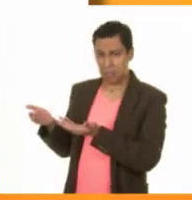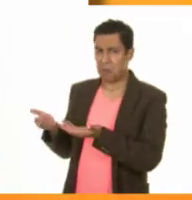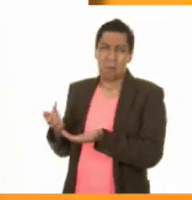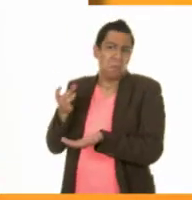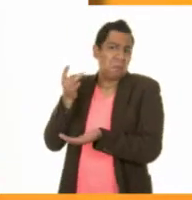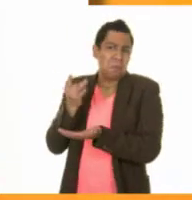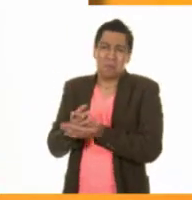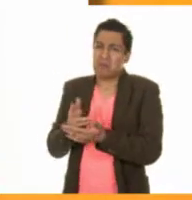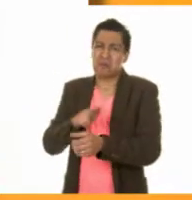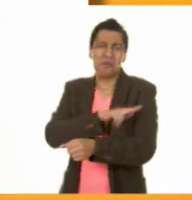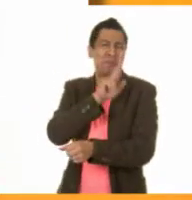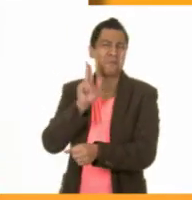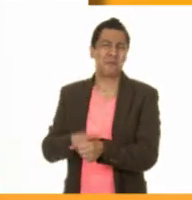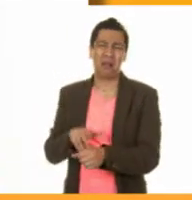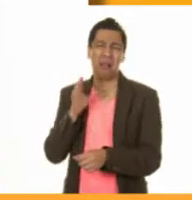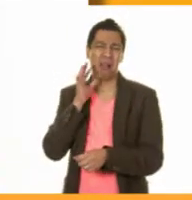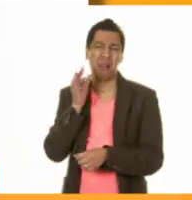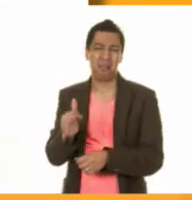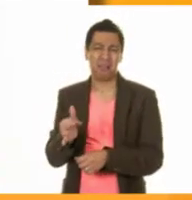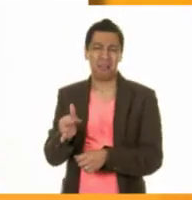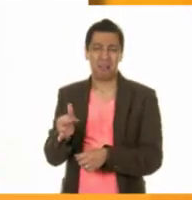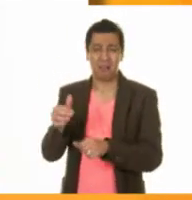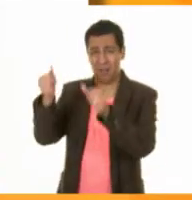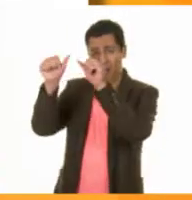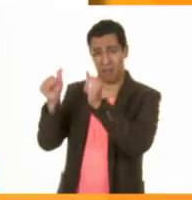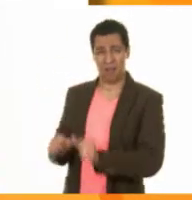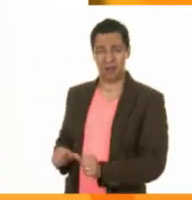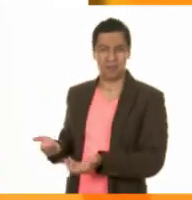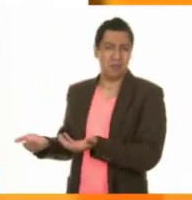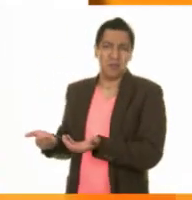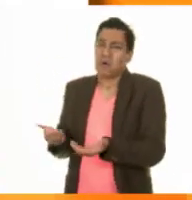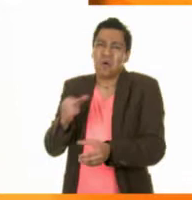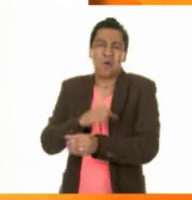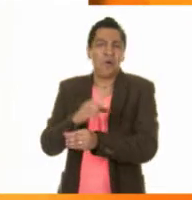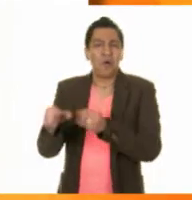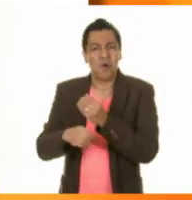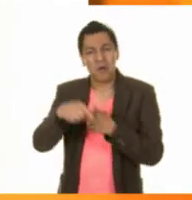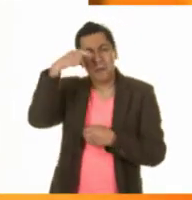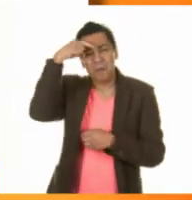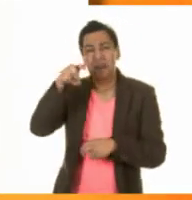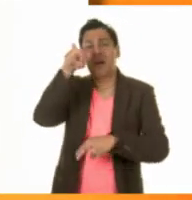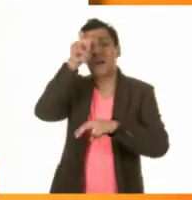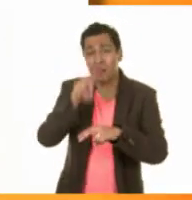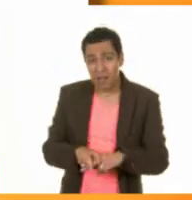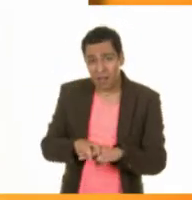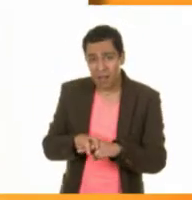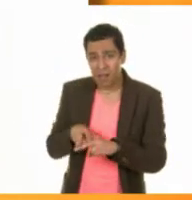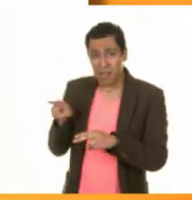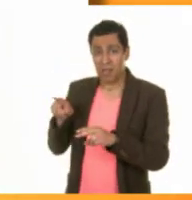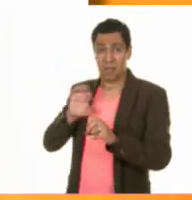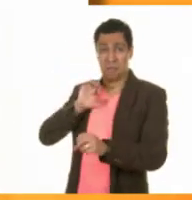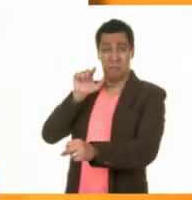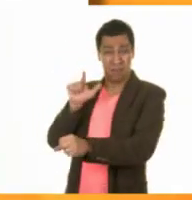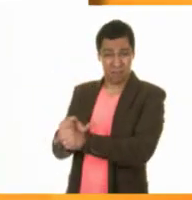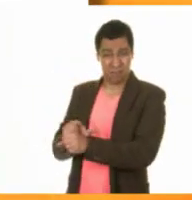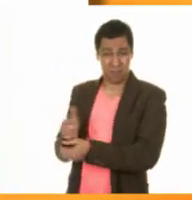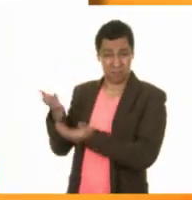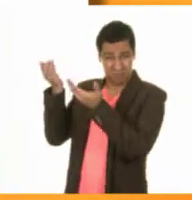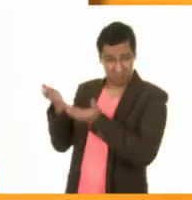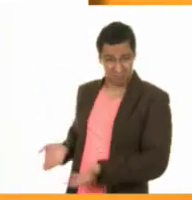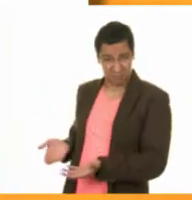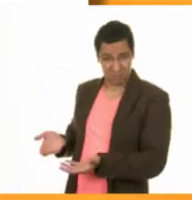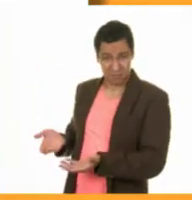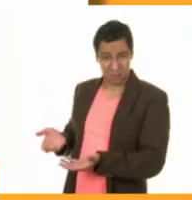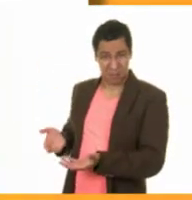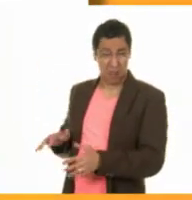simple silla, no tiene nada de artístico. Es un objeto para sentarse, no tiene ningún juego especial en su estética que